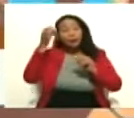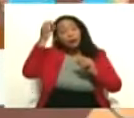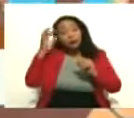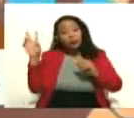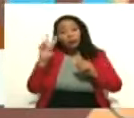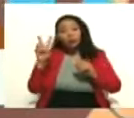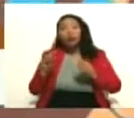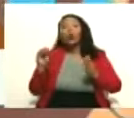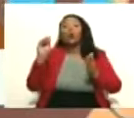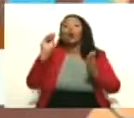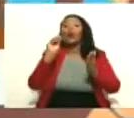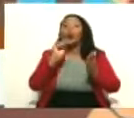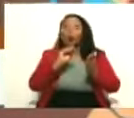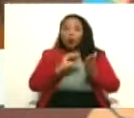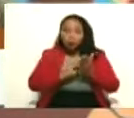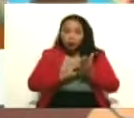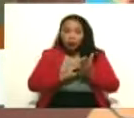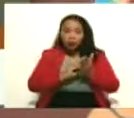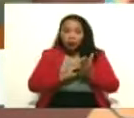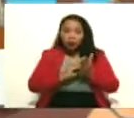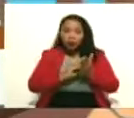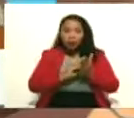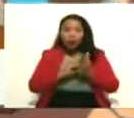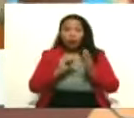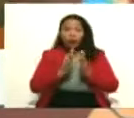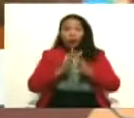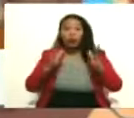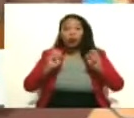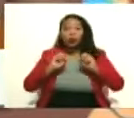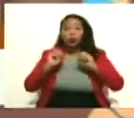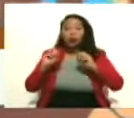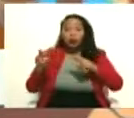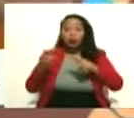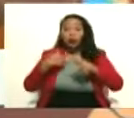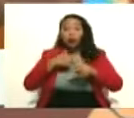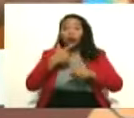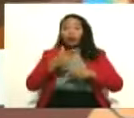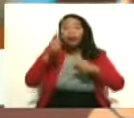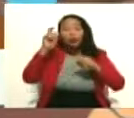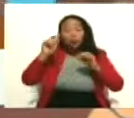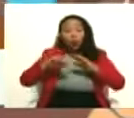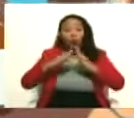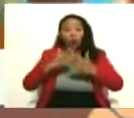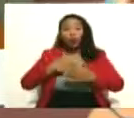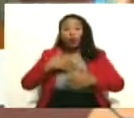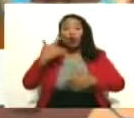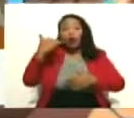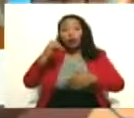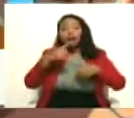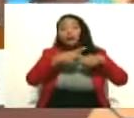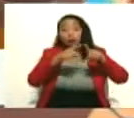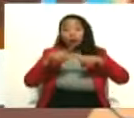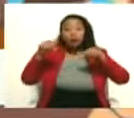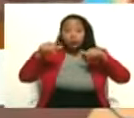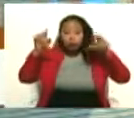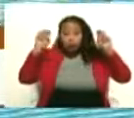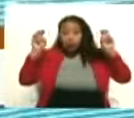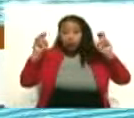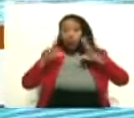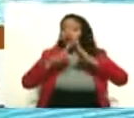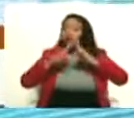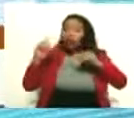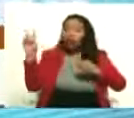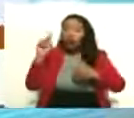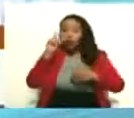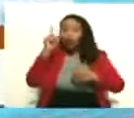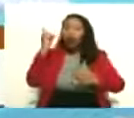estábamos nuevamente divididos. El referéndum es la gran oportunidad para decirle al mundo: podemos tener muchas diferencias, pero en este tema todas y todos